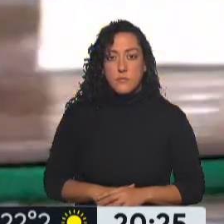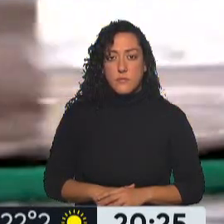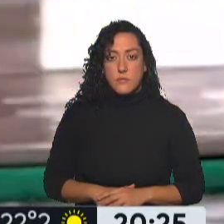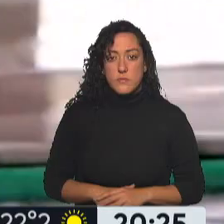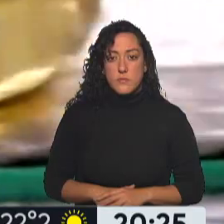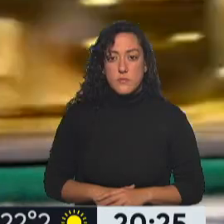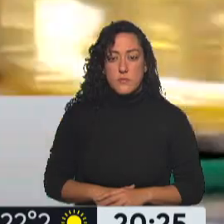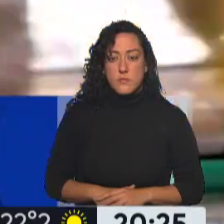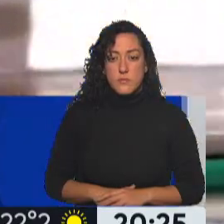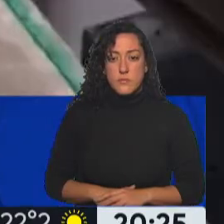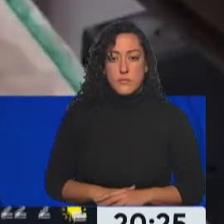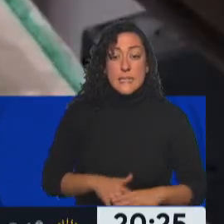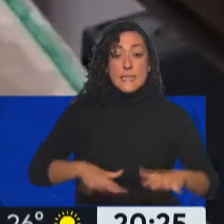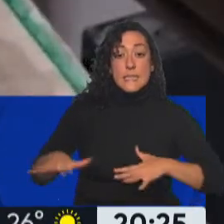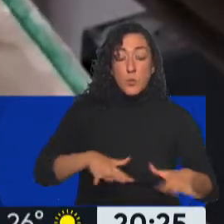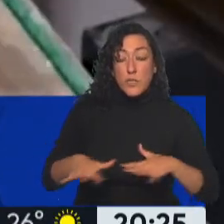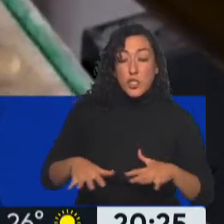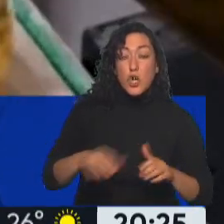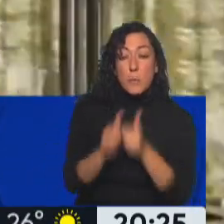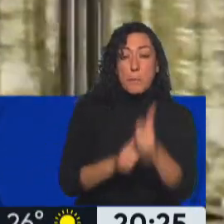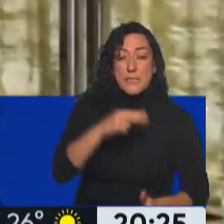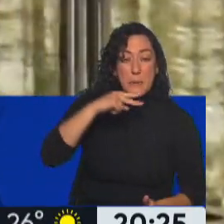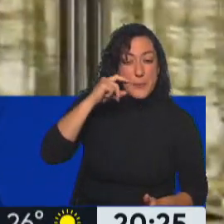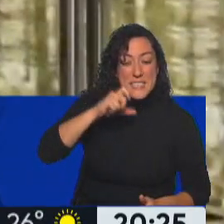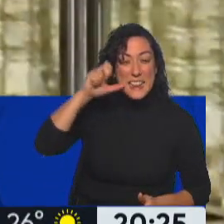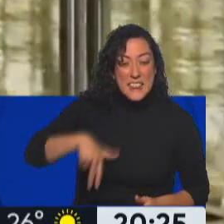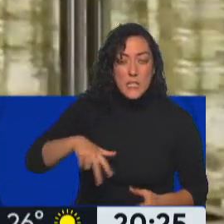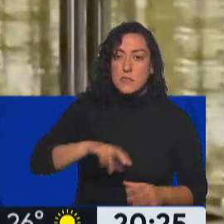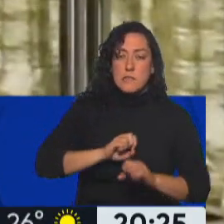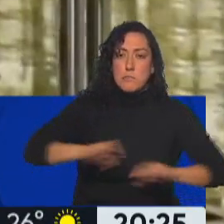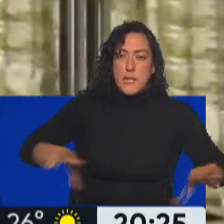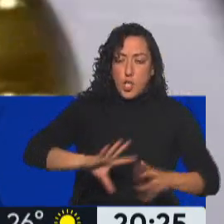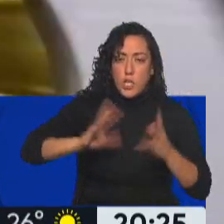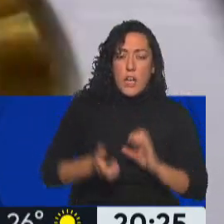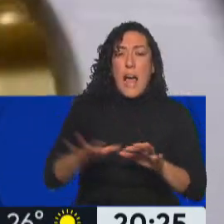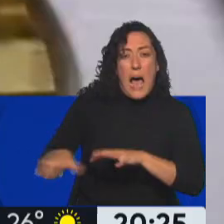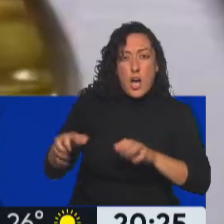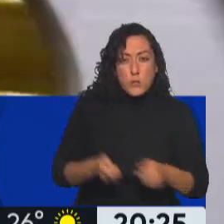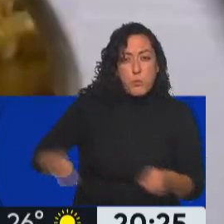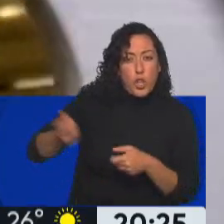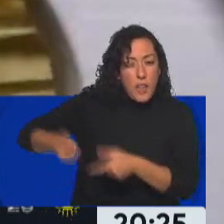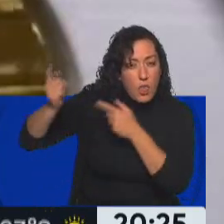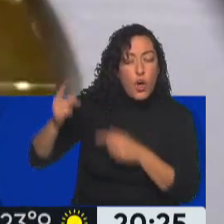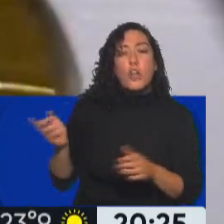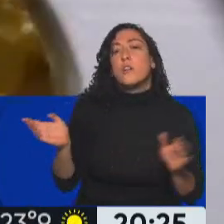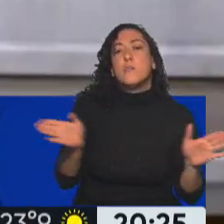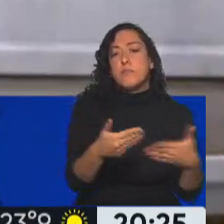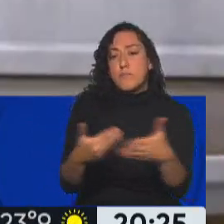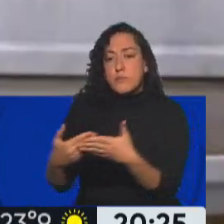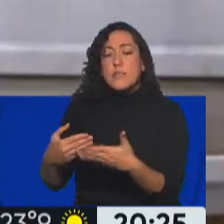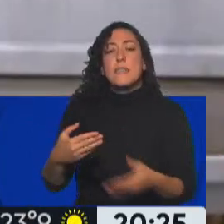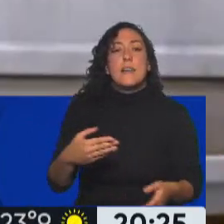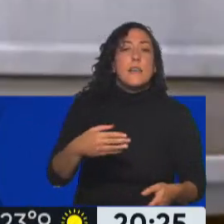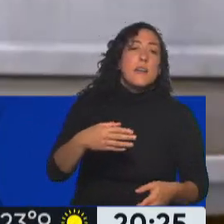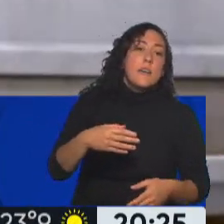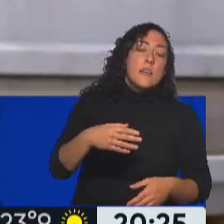Se profundiza la crisis de Vicentín. El directorio del agroexportador anunció el cierre de sus plantas ubicadas en Ricardone y